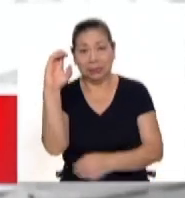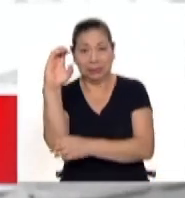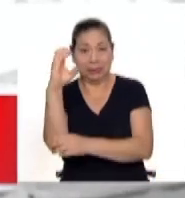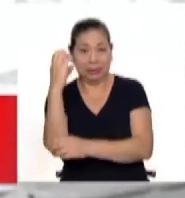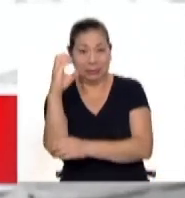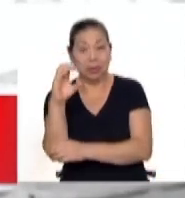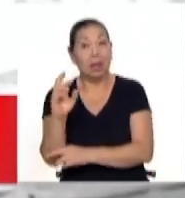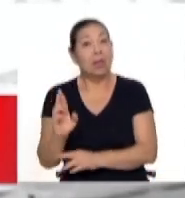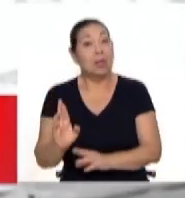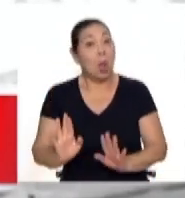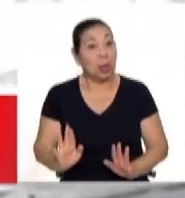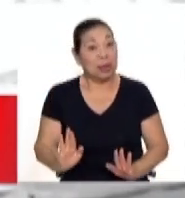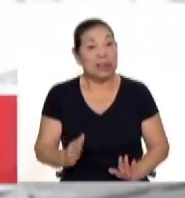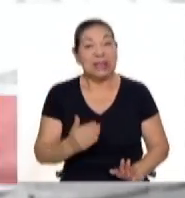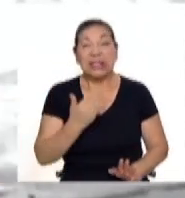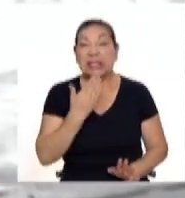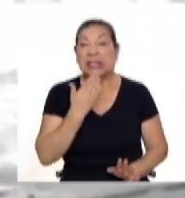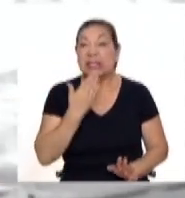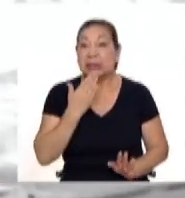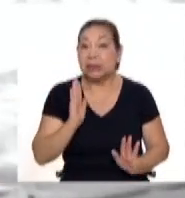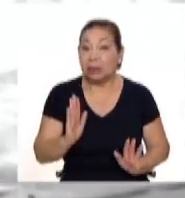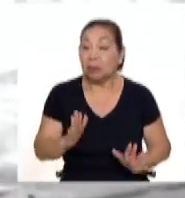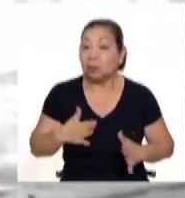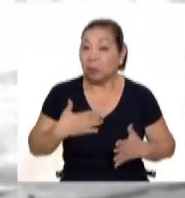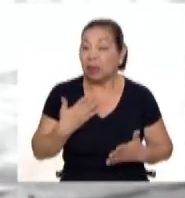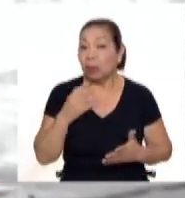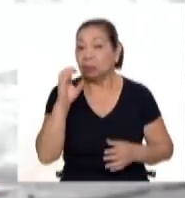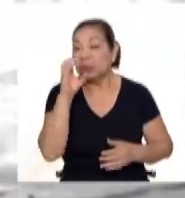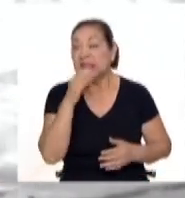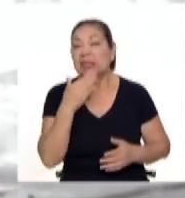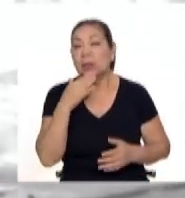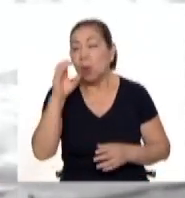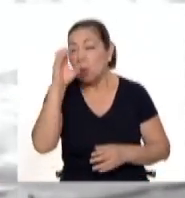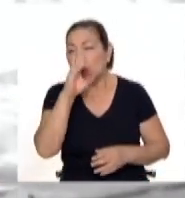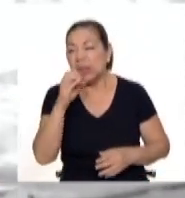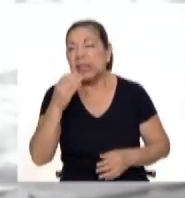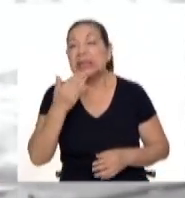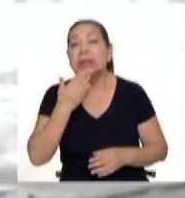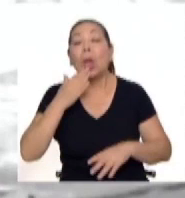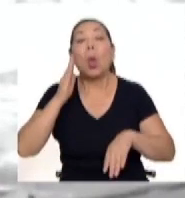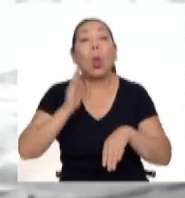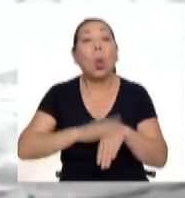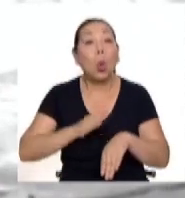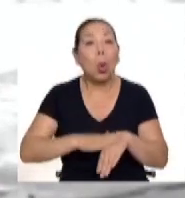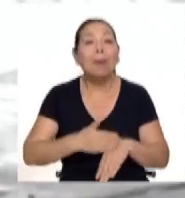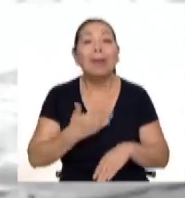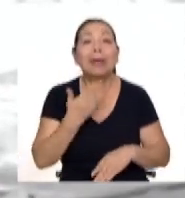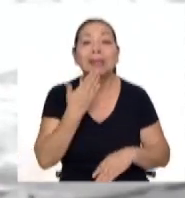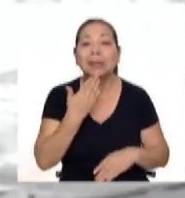de seguridad. Ojalá que las autoridades puedan realizar una exhaustiva investigación y